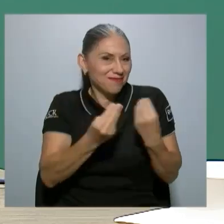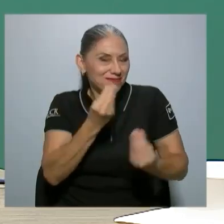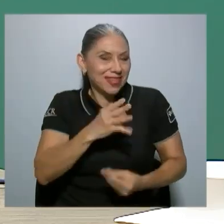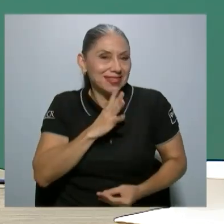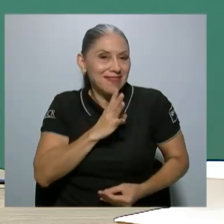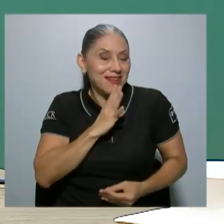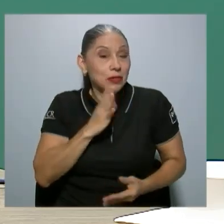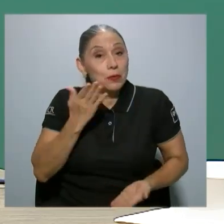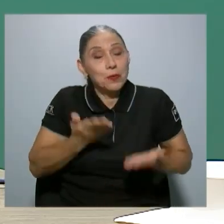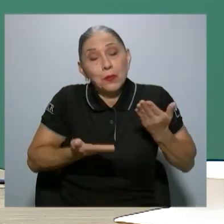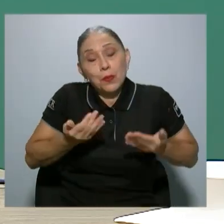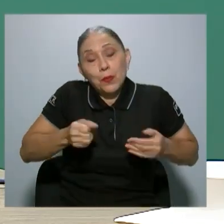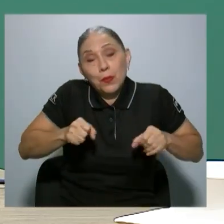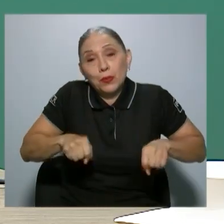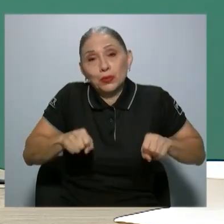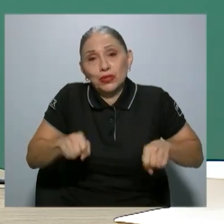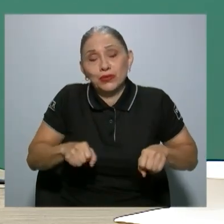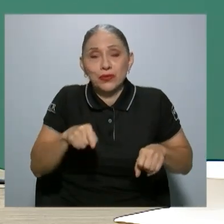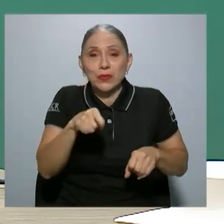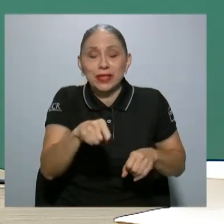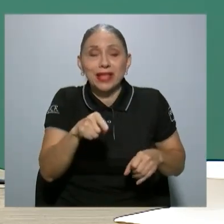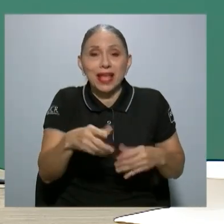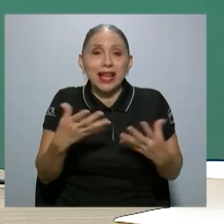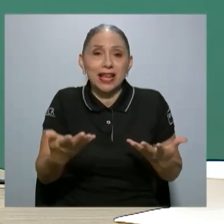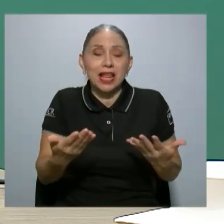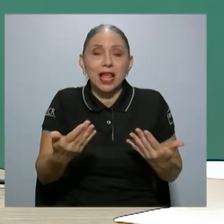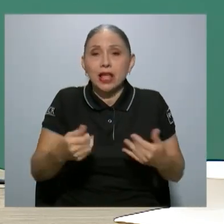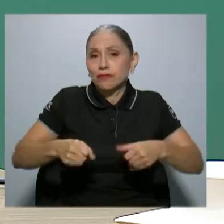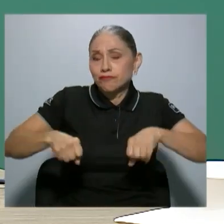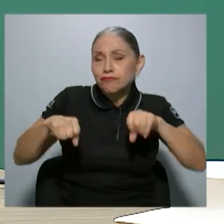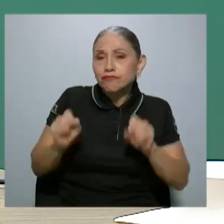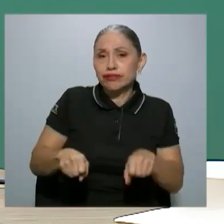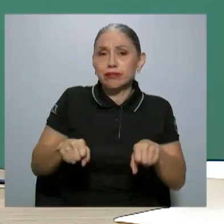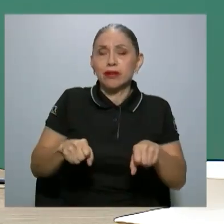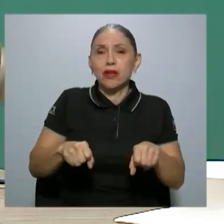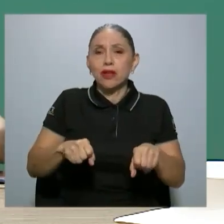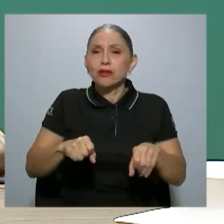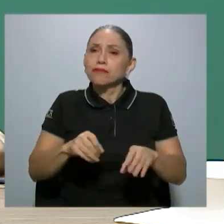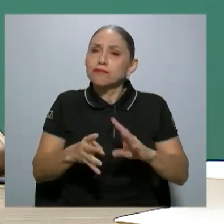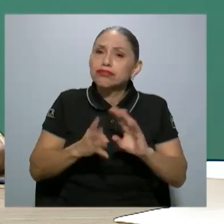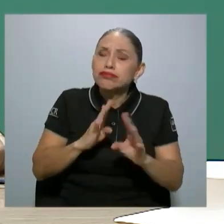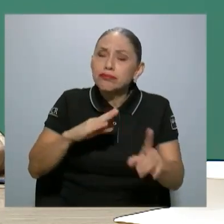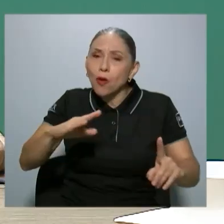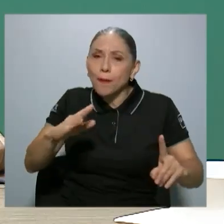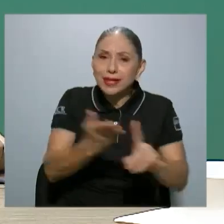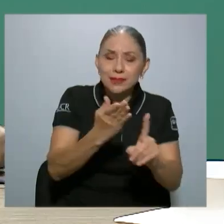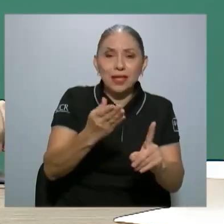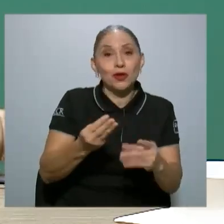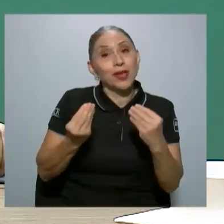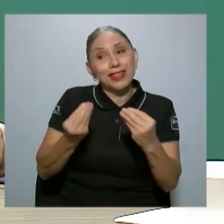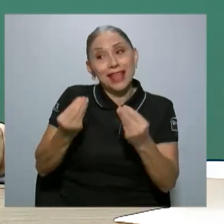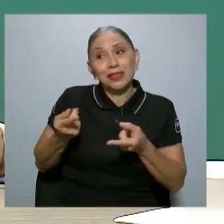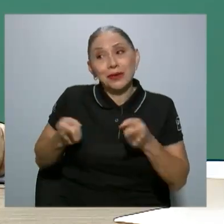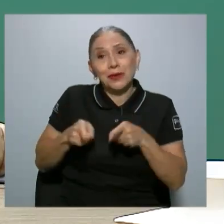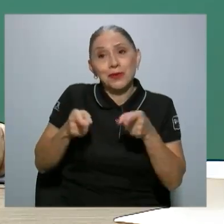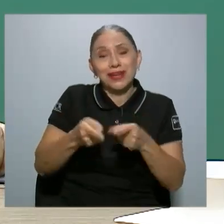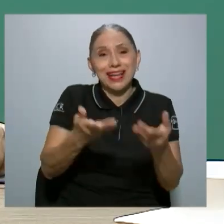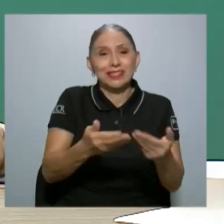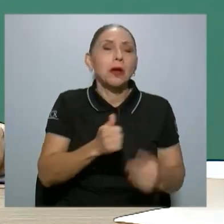tuvo una enorme capacidad de convencimiento, tanto que esas cosas ocurrieron. Perdón por